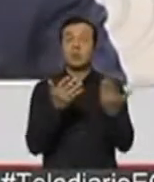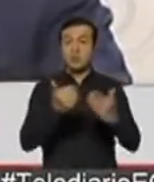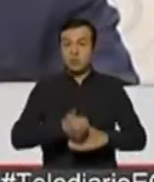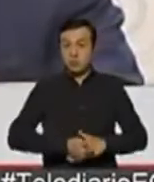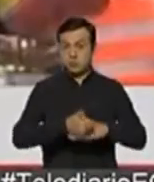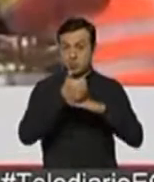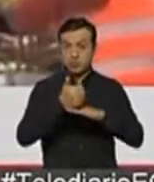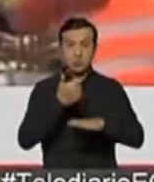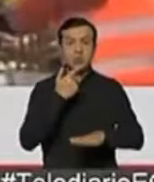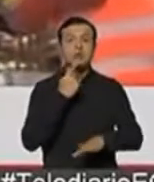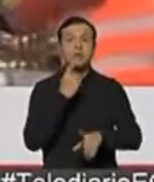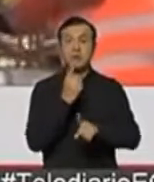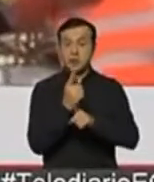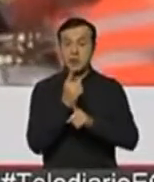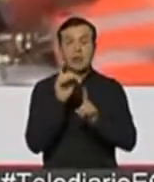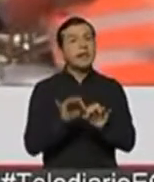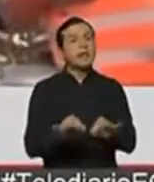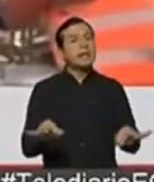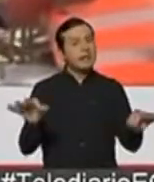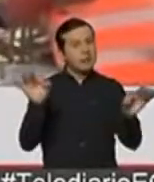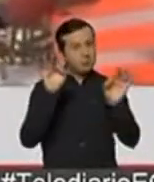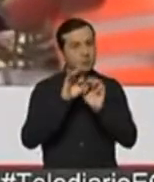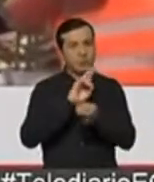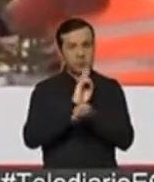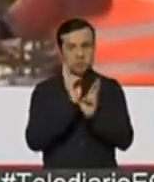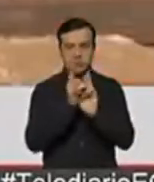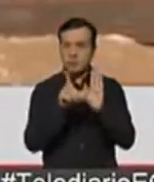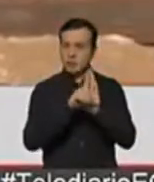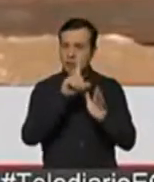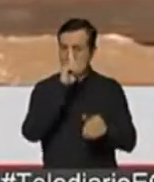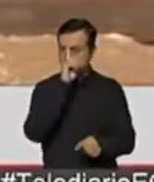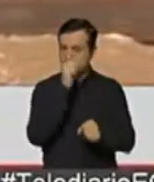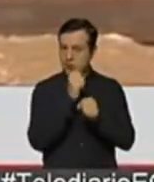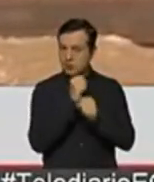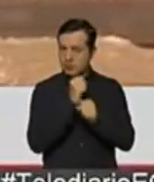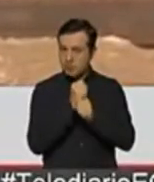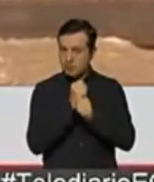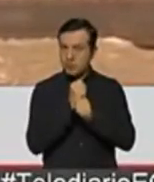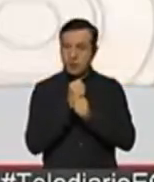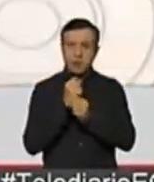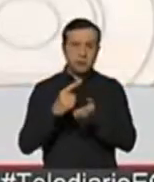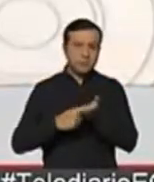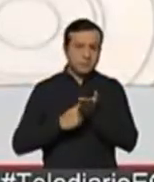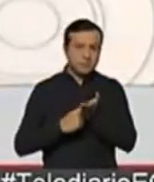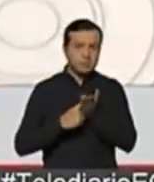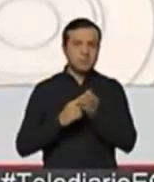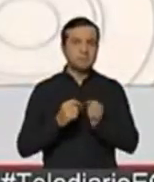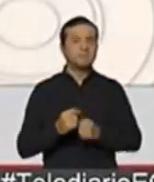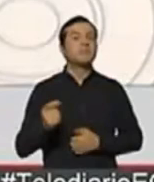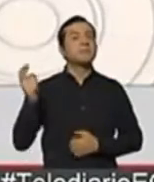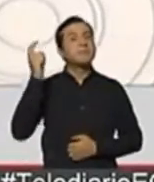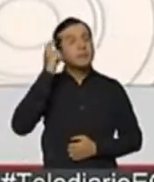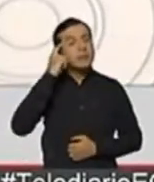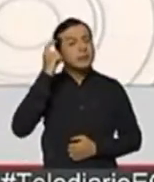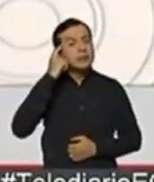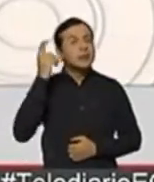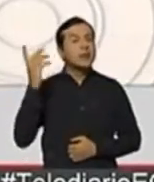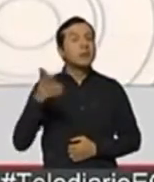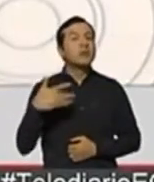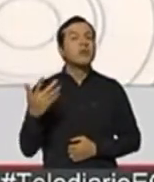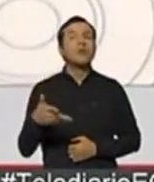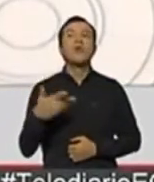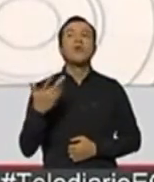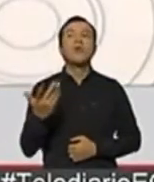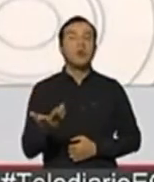autoridades resaltaron la importancia de las reformas laborales que se analizan en el gobierno nacional. Repensar la forma en